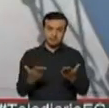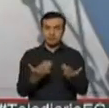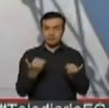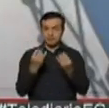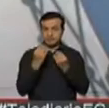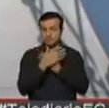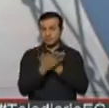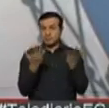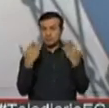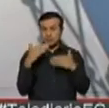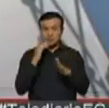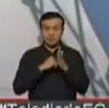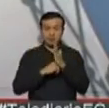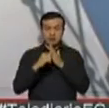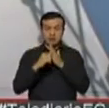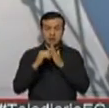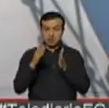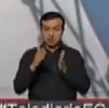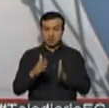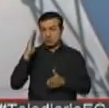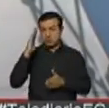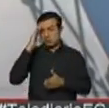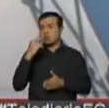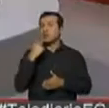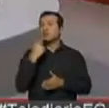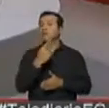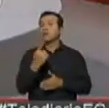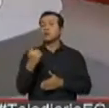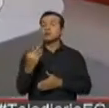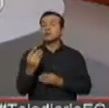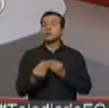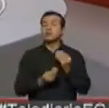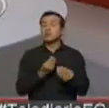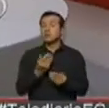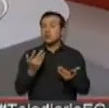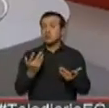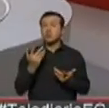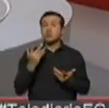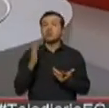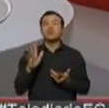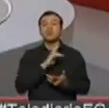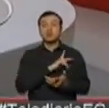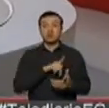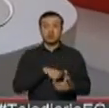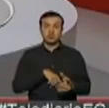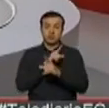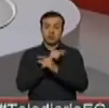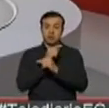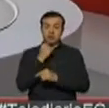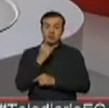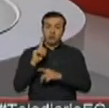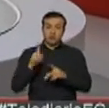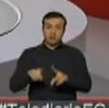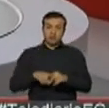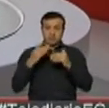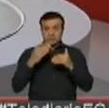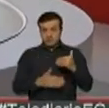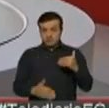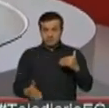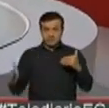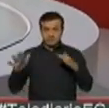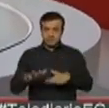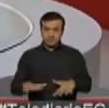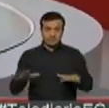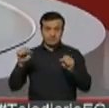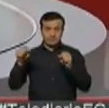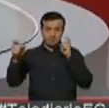hoy. Escuchábamos a la ministra del Interior, María Paula Romo, y ella mencionaba también en uno de sus tuits que ha empezado una fase de ocupación